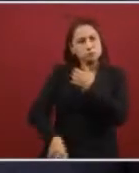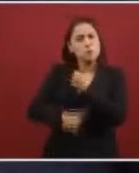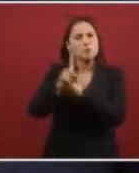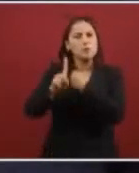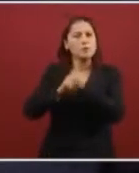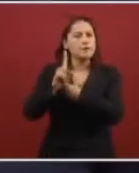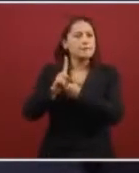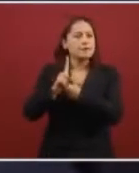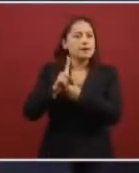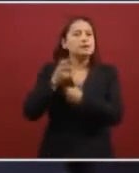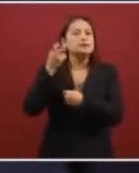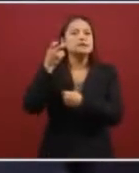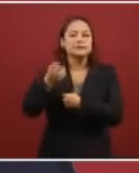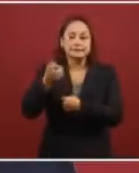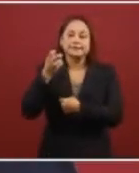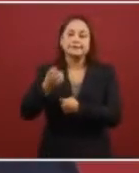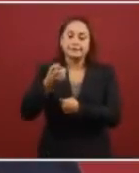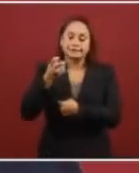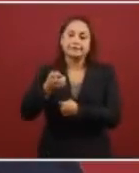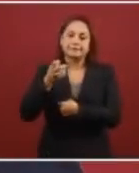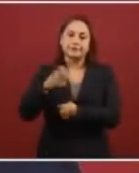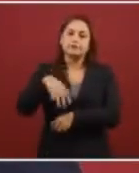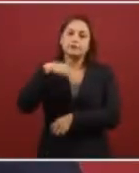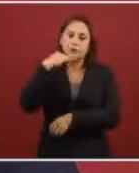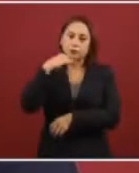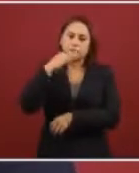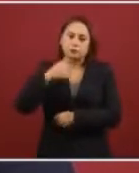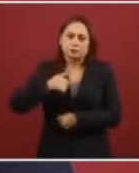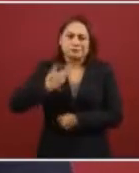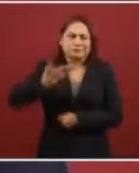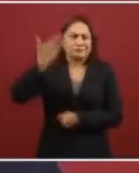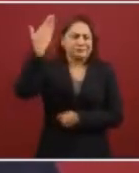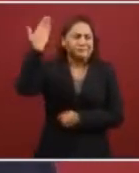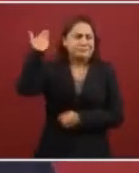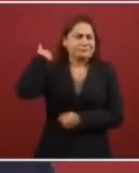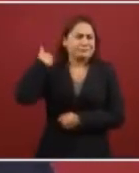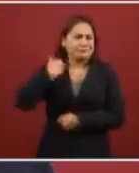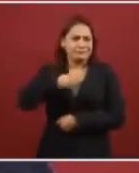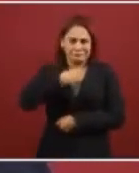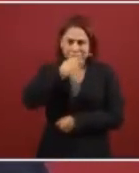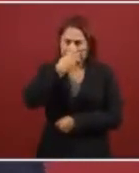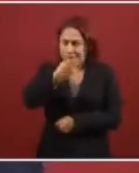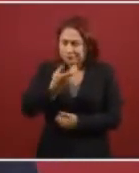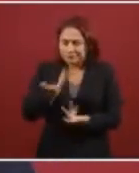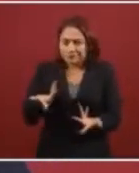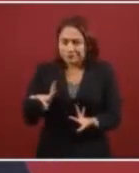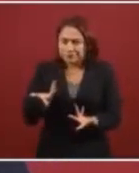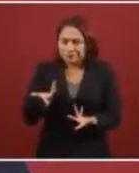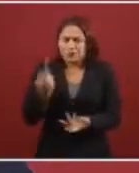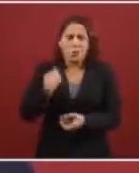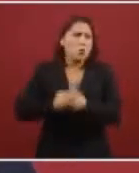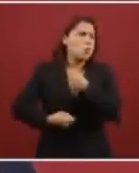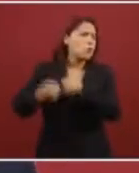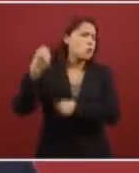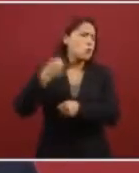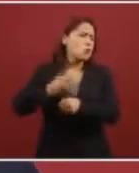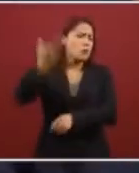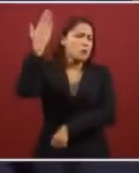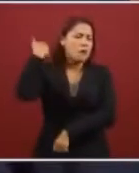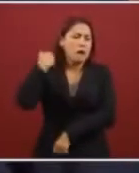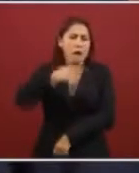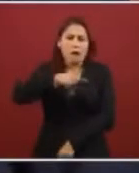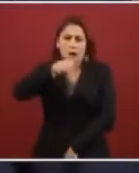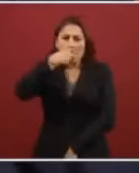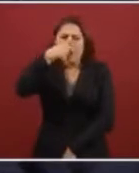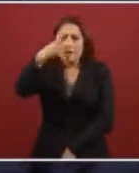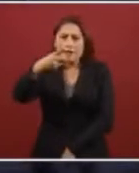dije. I said it. Desde hace mucho tiempo. For a long time. Desde hace muchos años. For many years. Es el principal